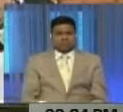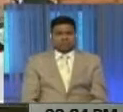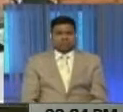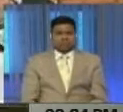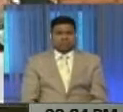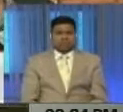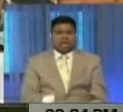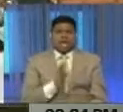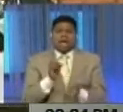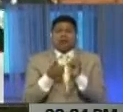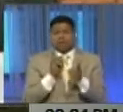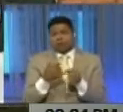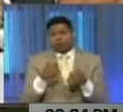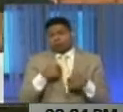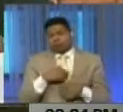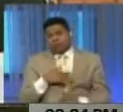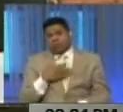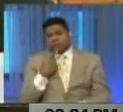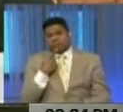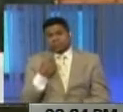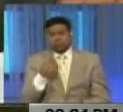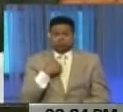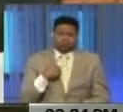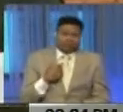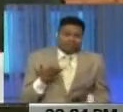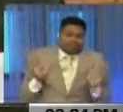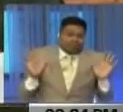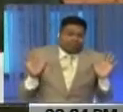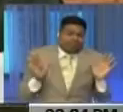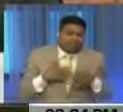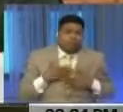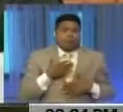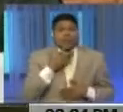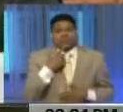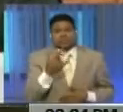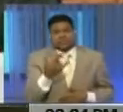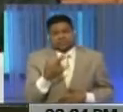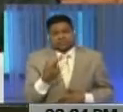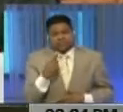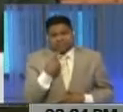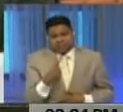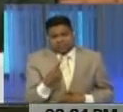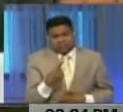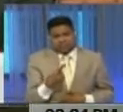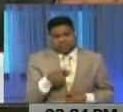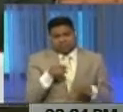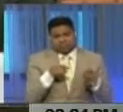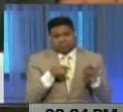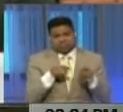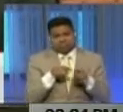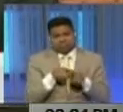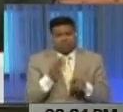Quizás es la crítica que yo me haría a mí mismo, como hizo el amigo en aquella reunión ayer, ¿te acuerdas, Silvia?